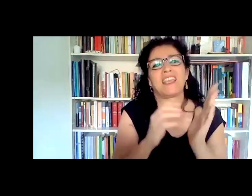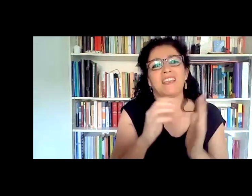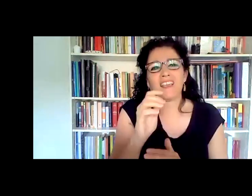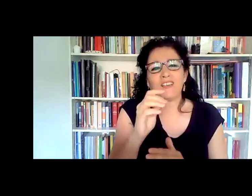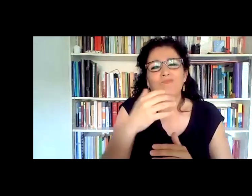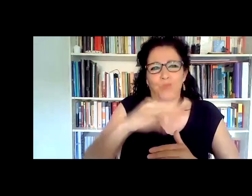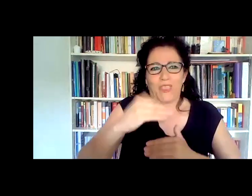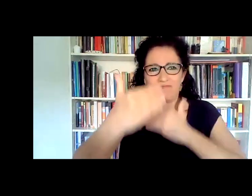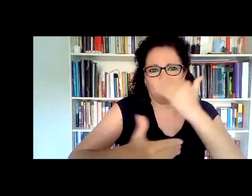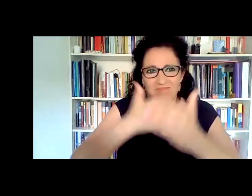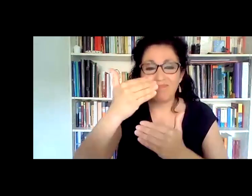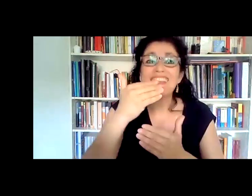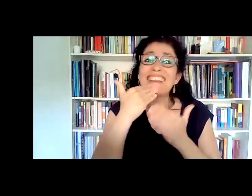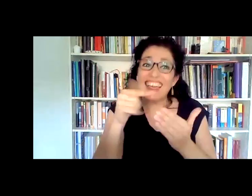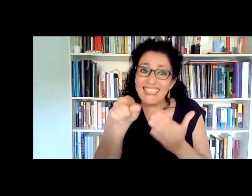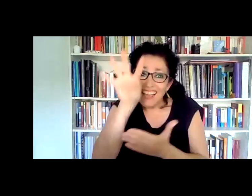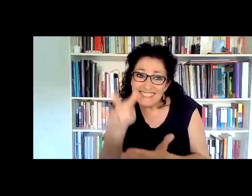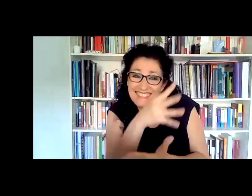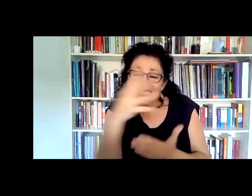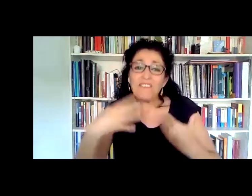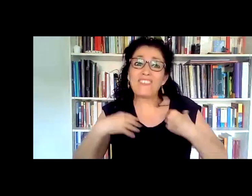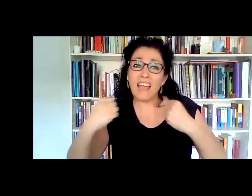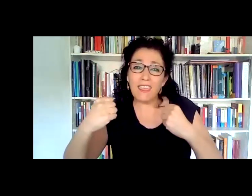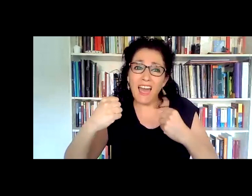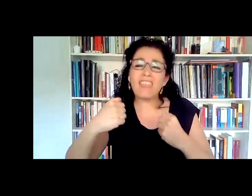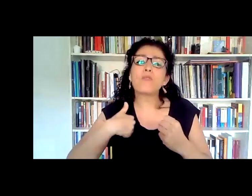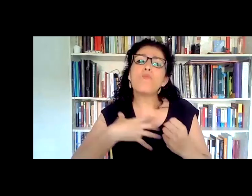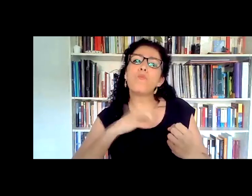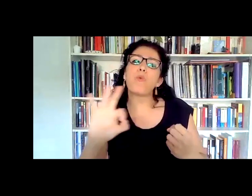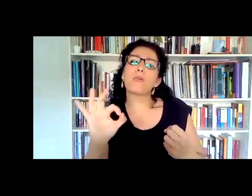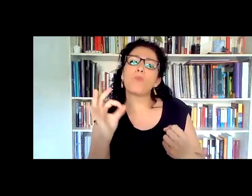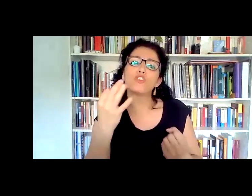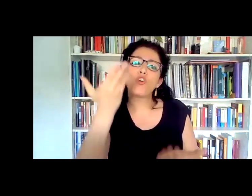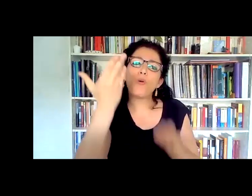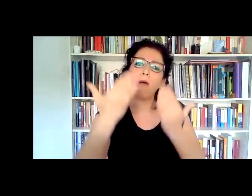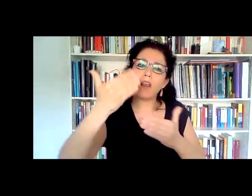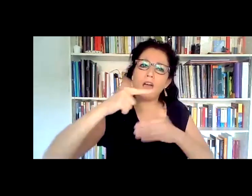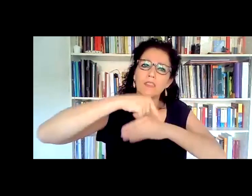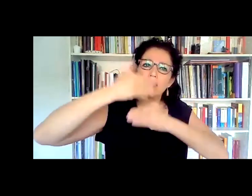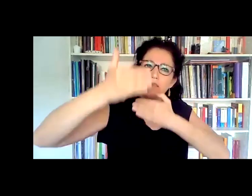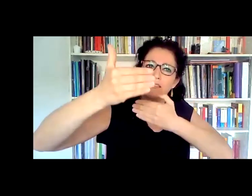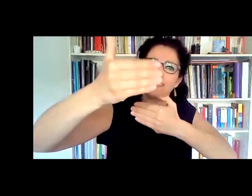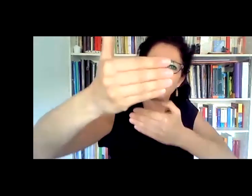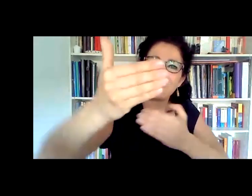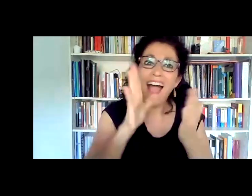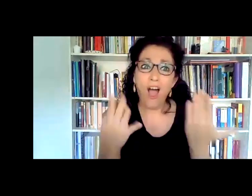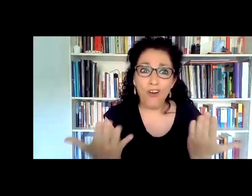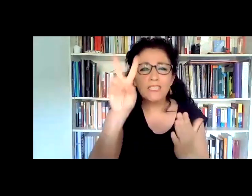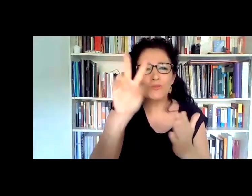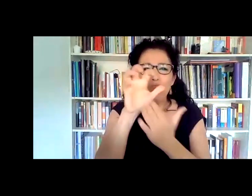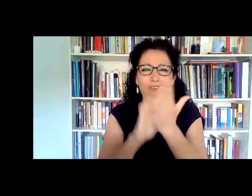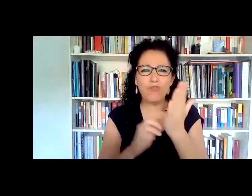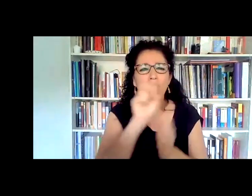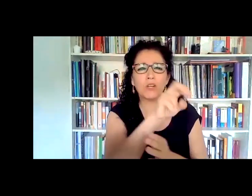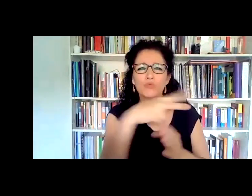gratuita. Daros las gracias por vuestra atención. Gracias, como decía, a todos los participantes por la elaboración de este informe,